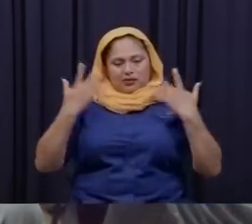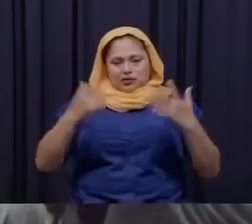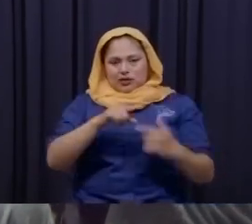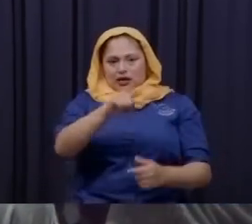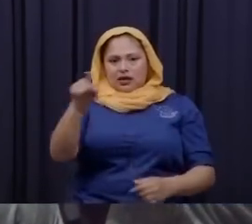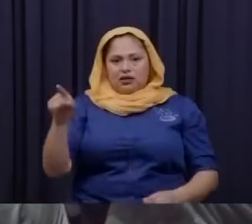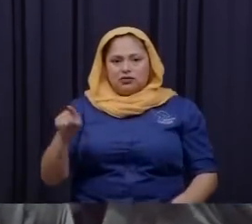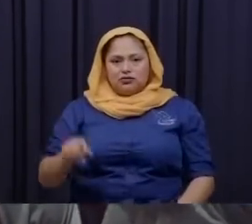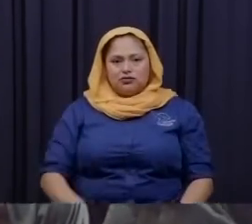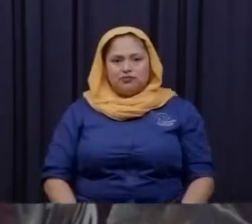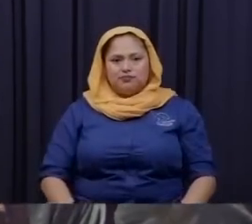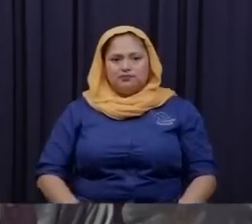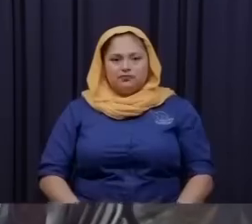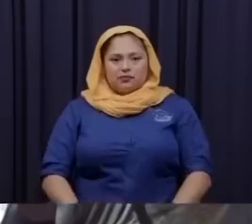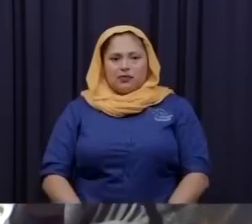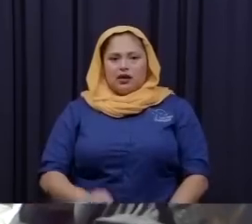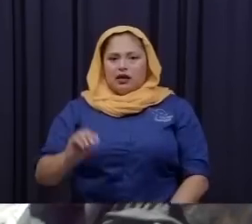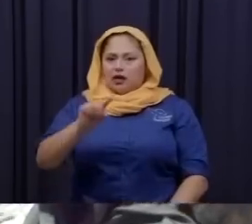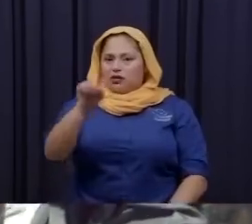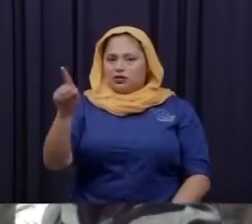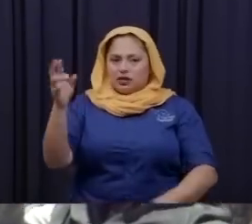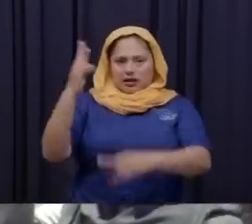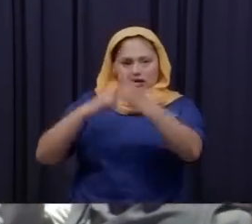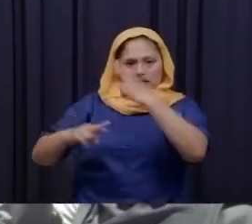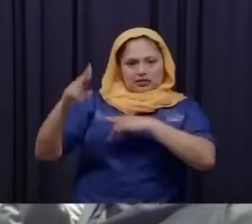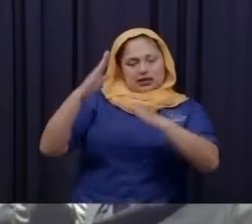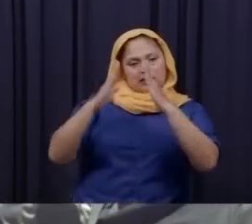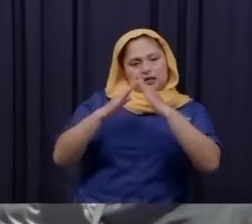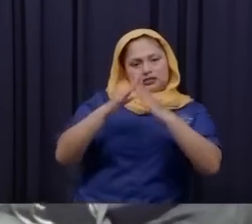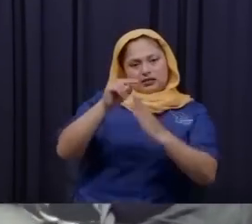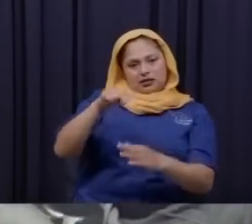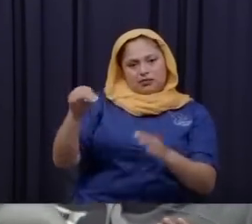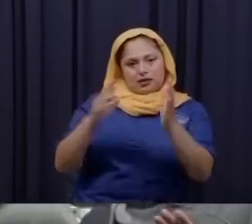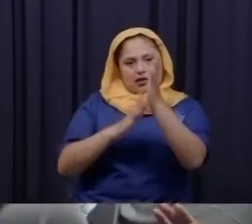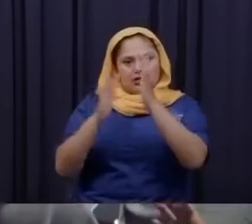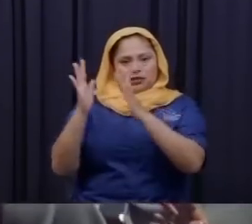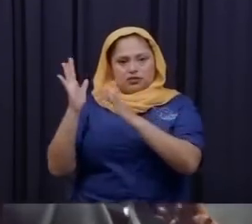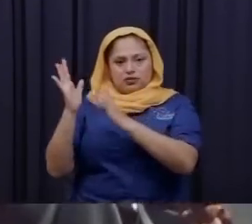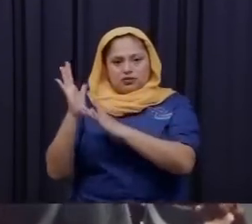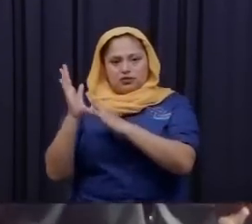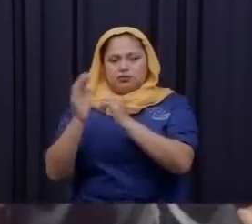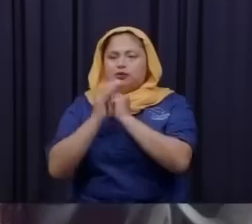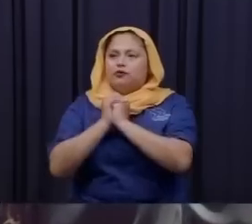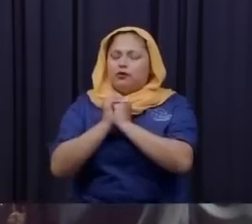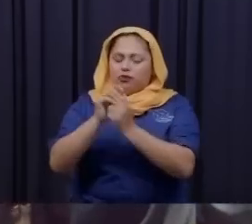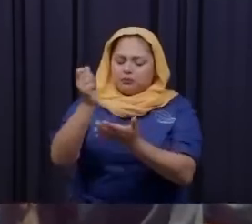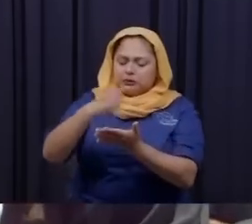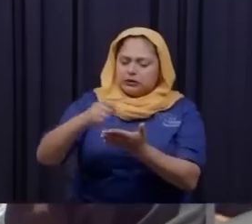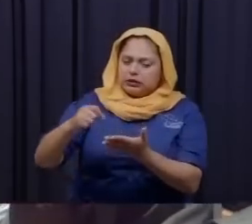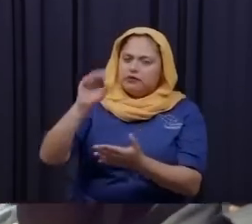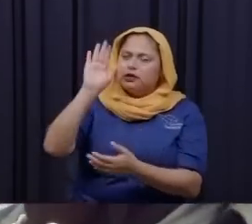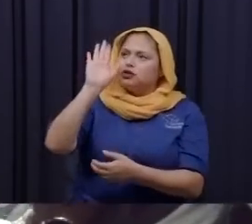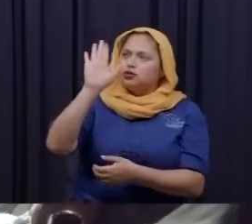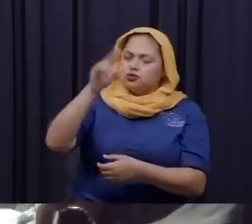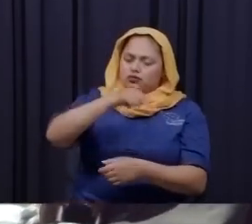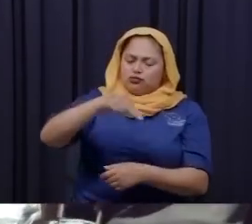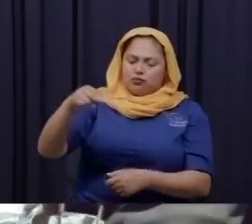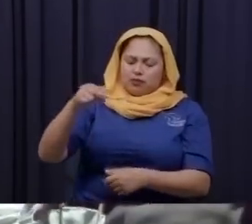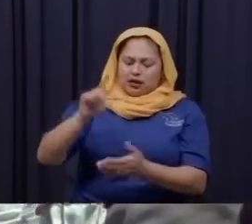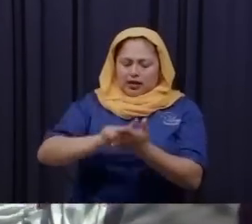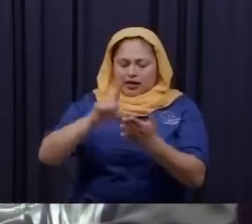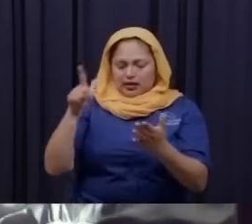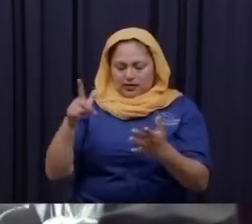están volviendo a casa, Padre, en el nombre de Jesús. Por favor, inscríbelos en el libro de la vida, Padre, en el